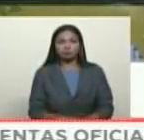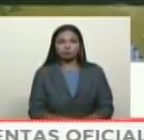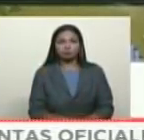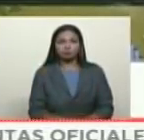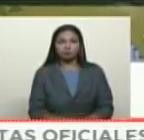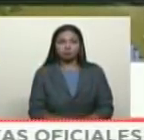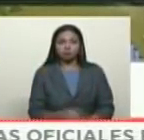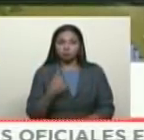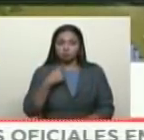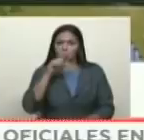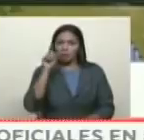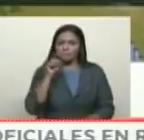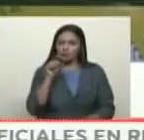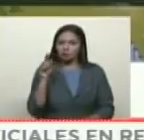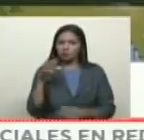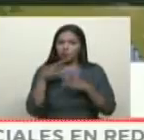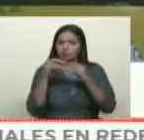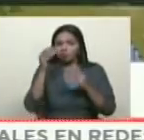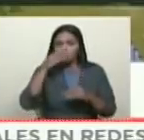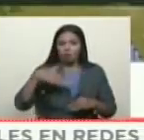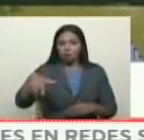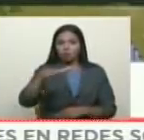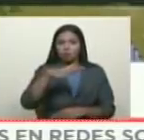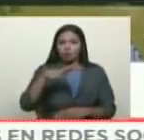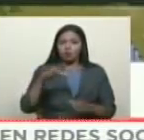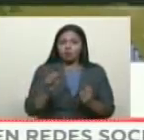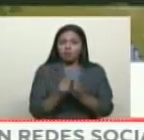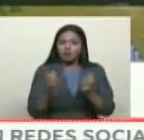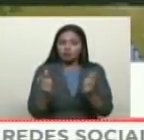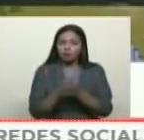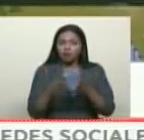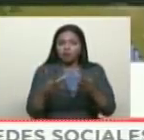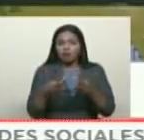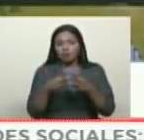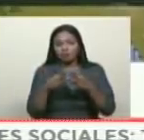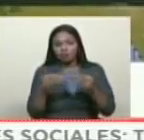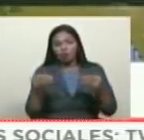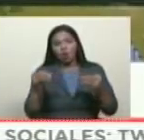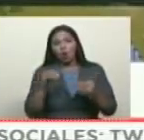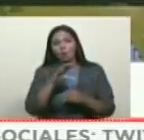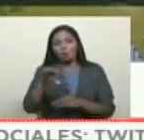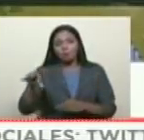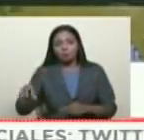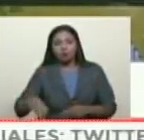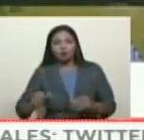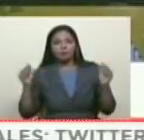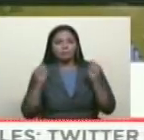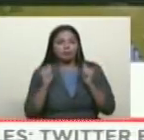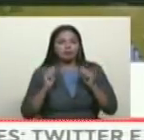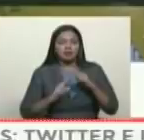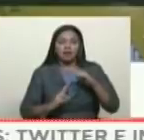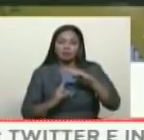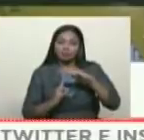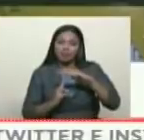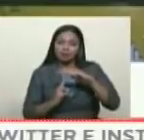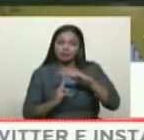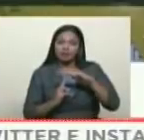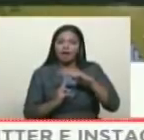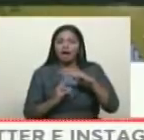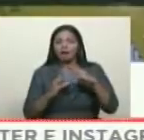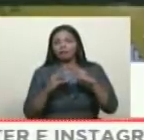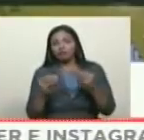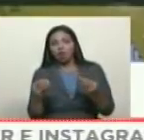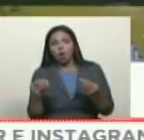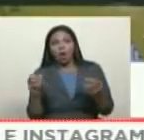Yo me pregunto y le pregunto al pueblo de Anzoátegui, al pueblo de Táchira, Nueva Esparta y Mérida. El pueblo de Táchira, Nueva